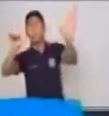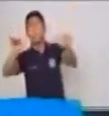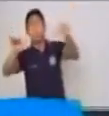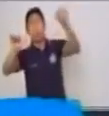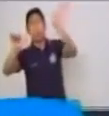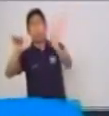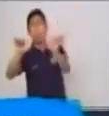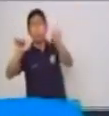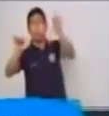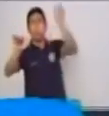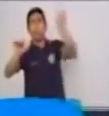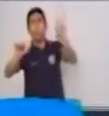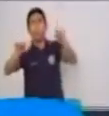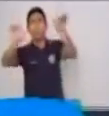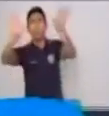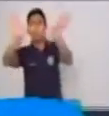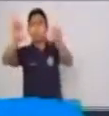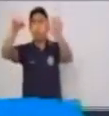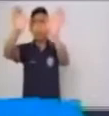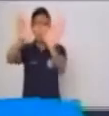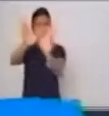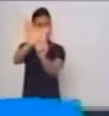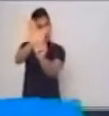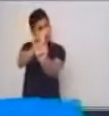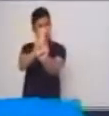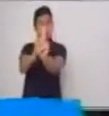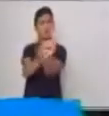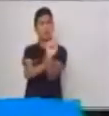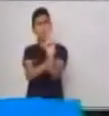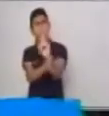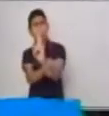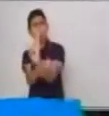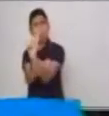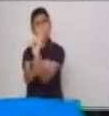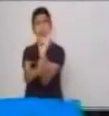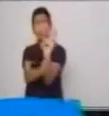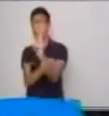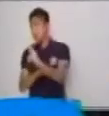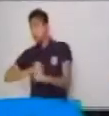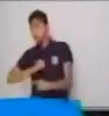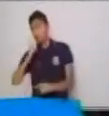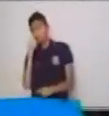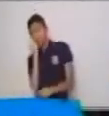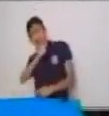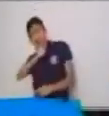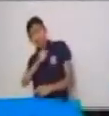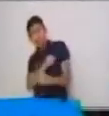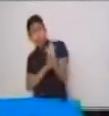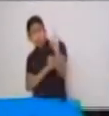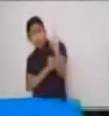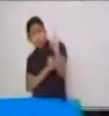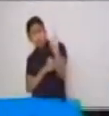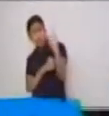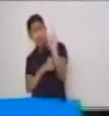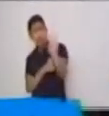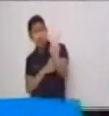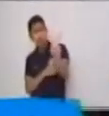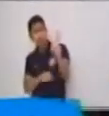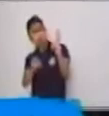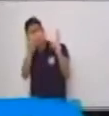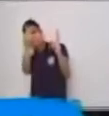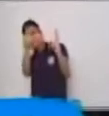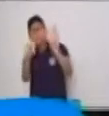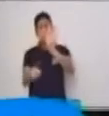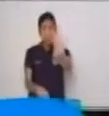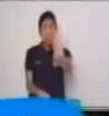Muy contentos, observaron sus colores y contaron. Uno, dos,